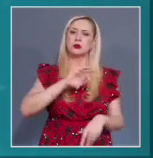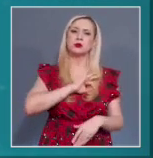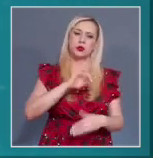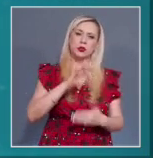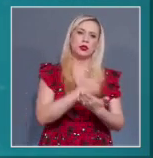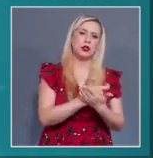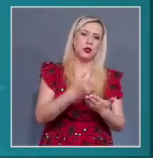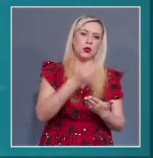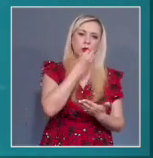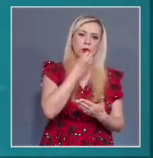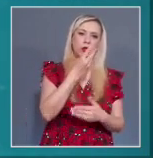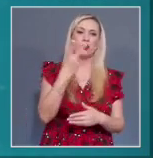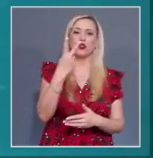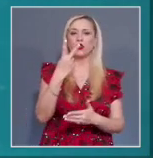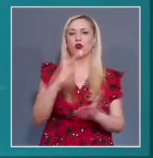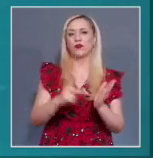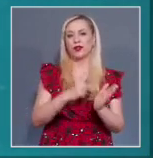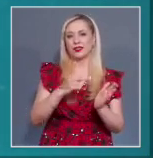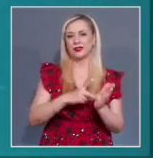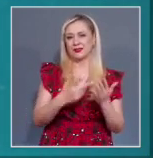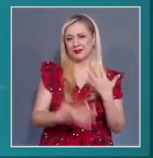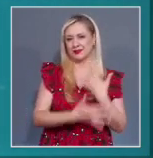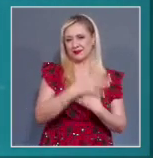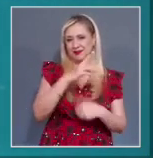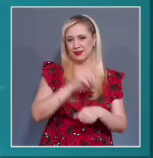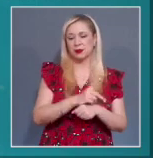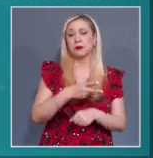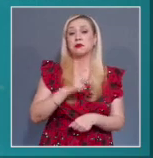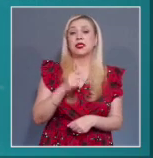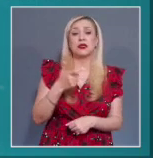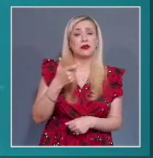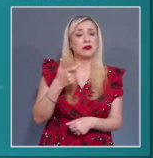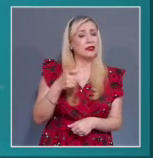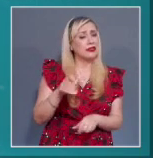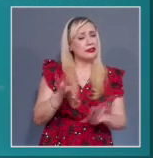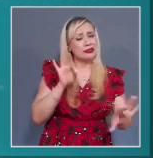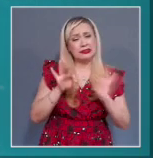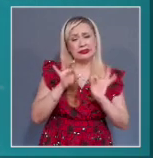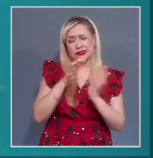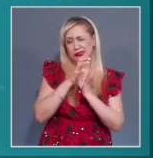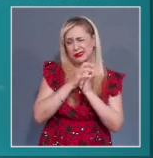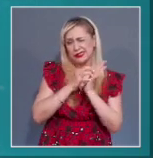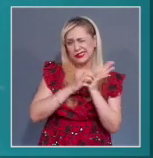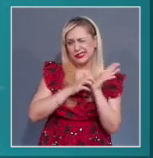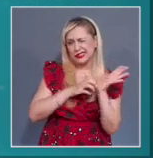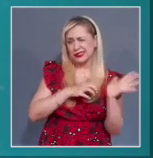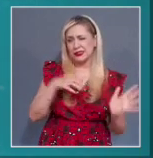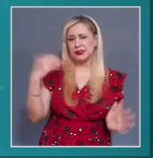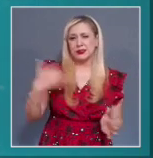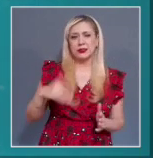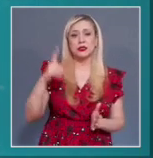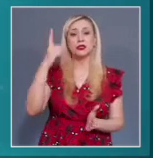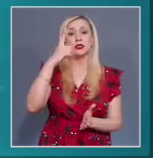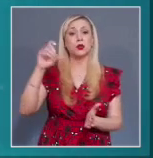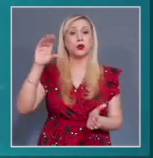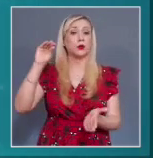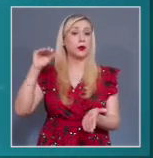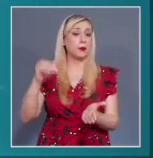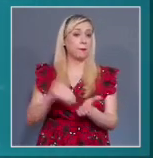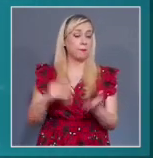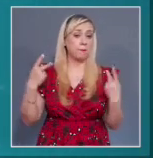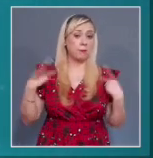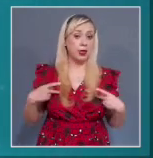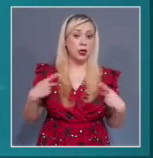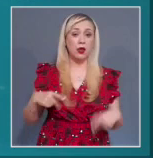son salarios de sobrevivencia, frente a 190,000 personas que tienen ingresos de entre